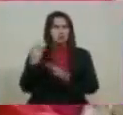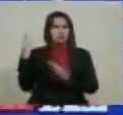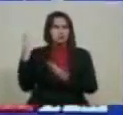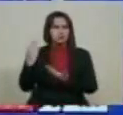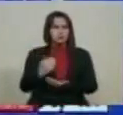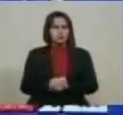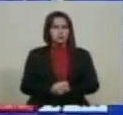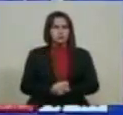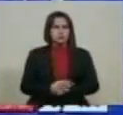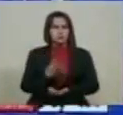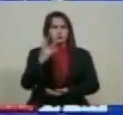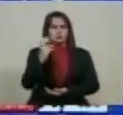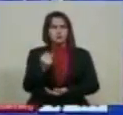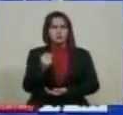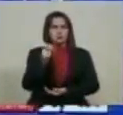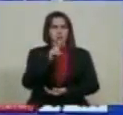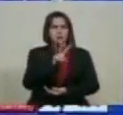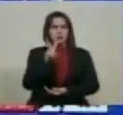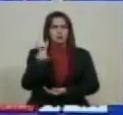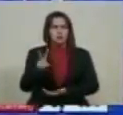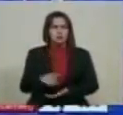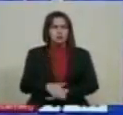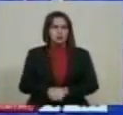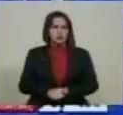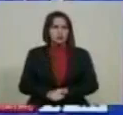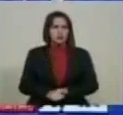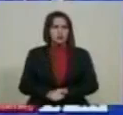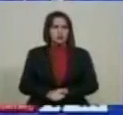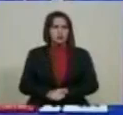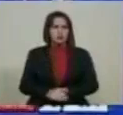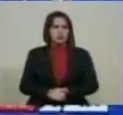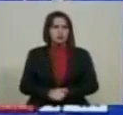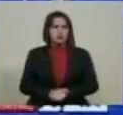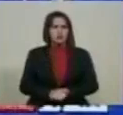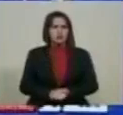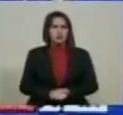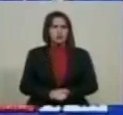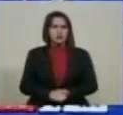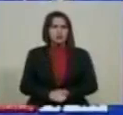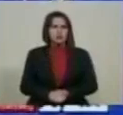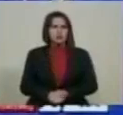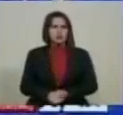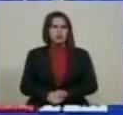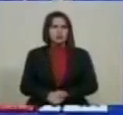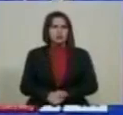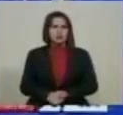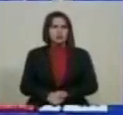Número 22, la compañera Blanca Ecao.